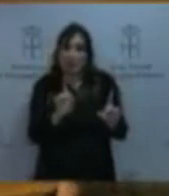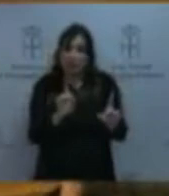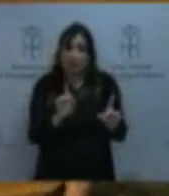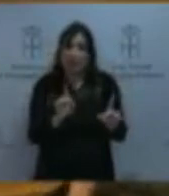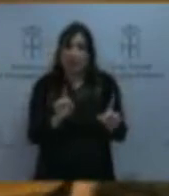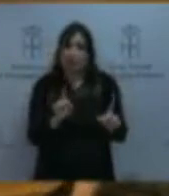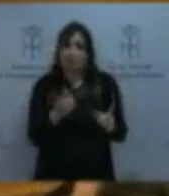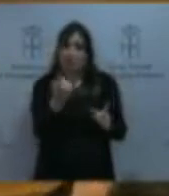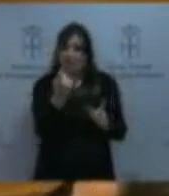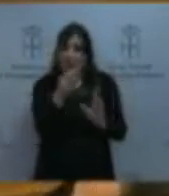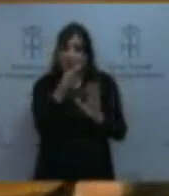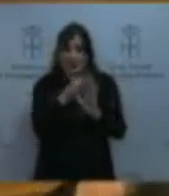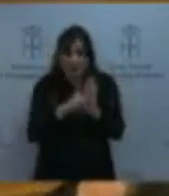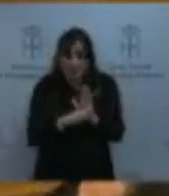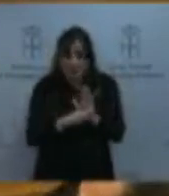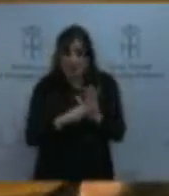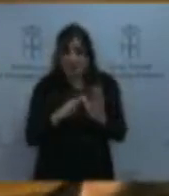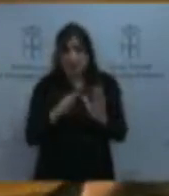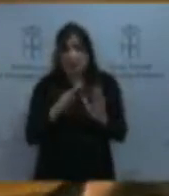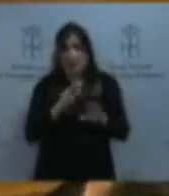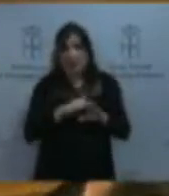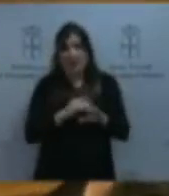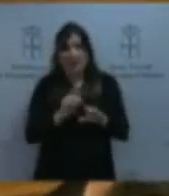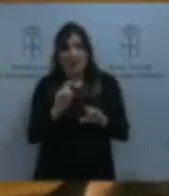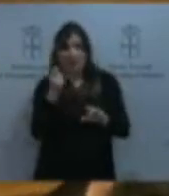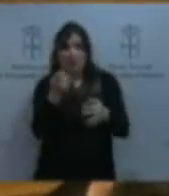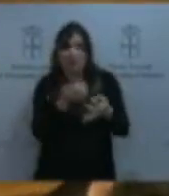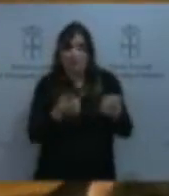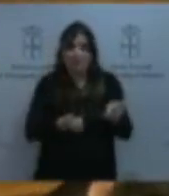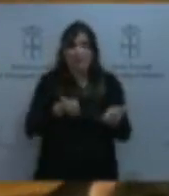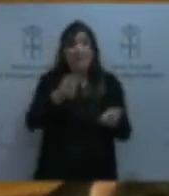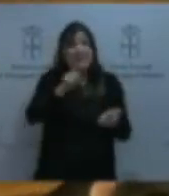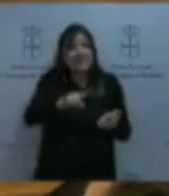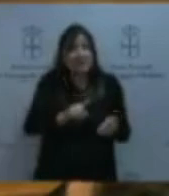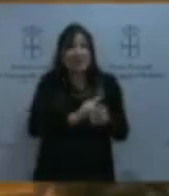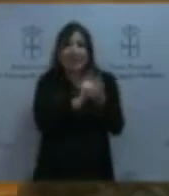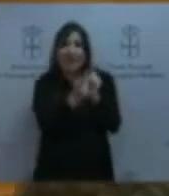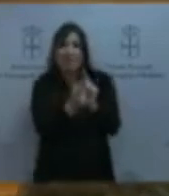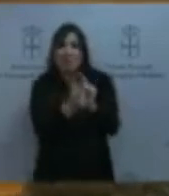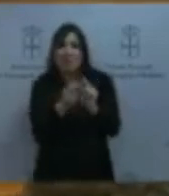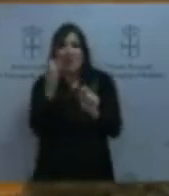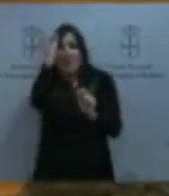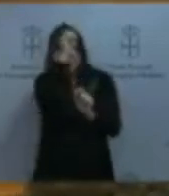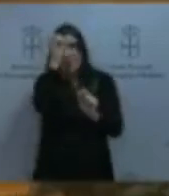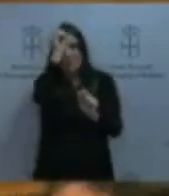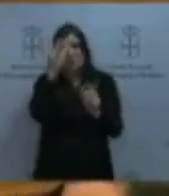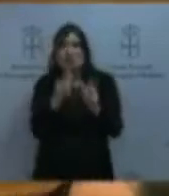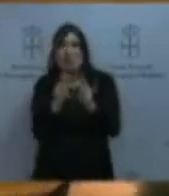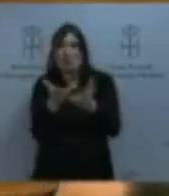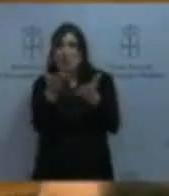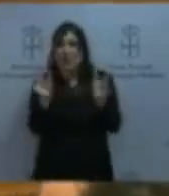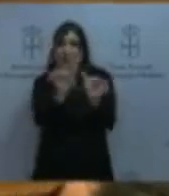sino un cambio de la percepción social hacia un paradigma de consumo que ahora mismo existe y que no desaparece porque usted quiera,